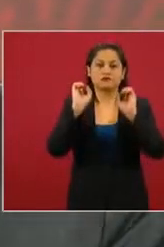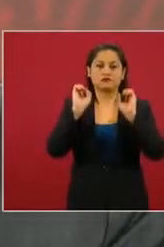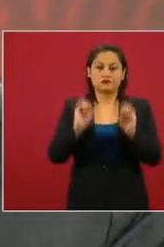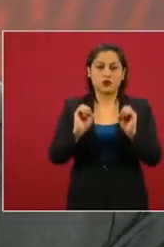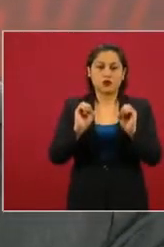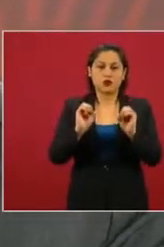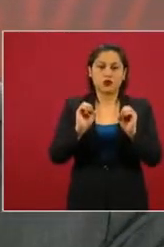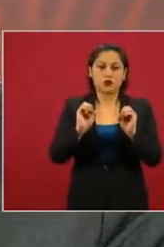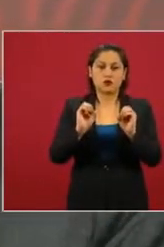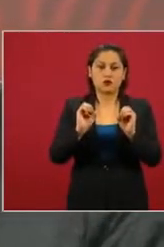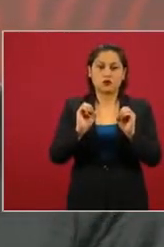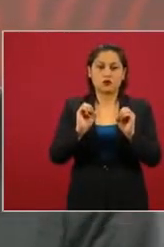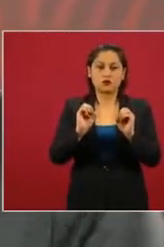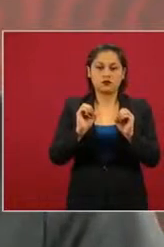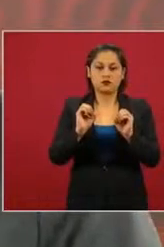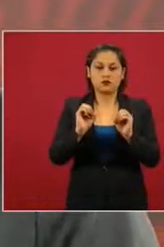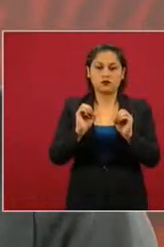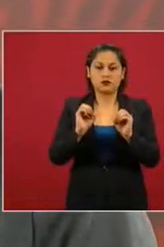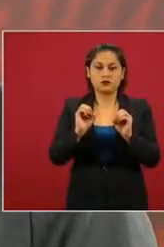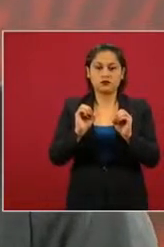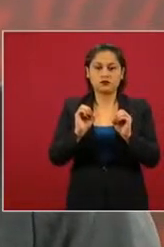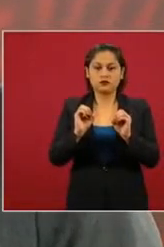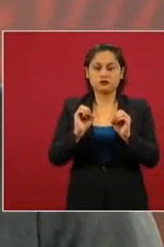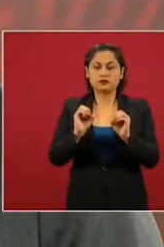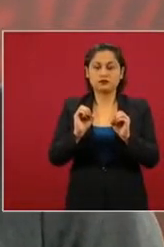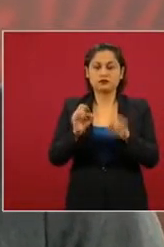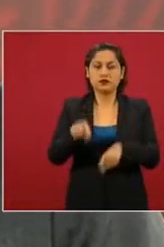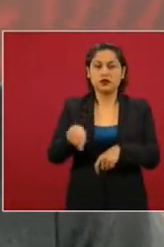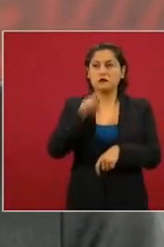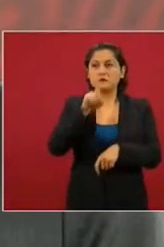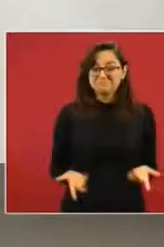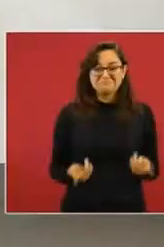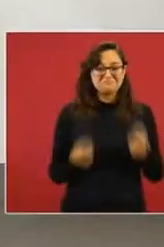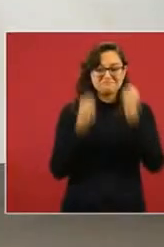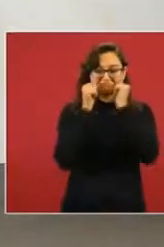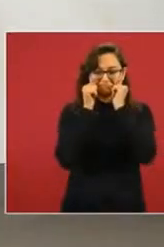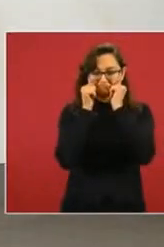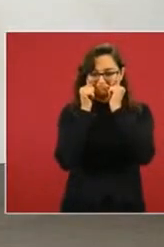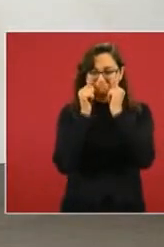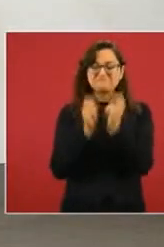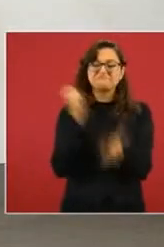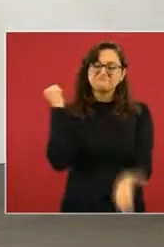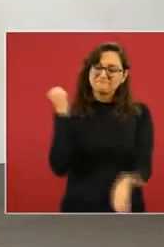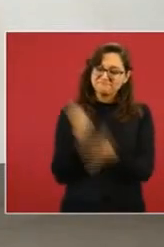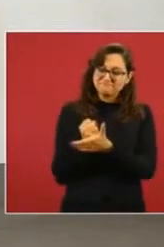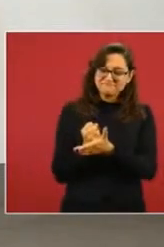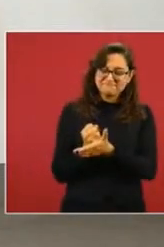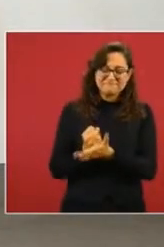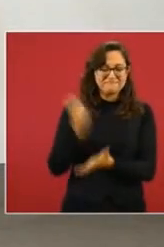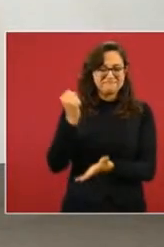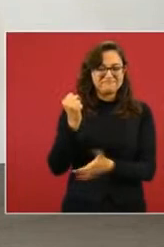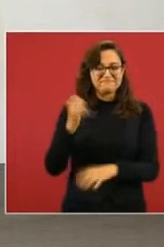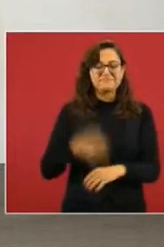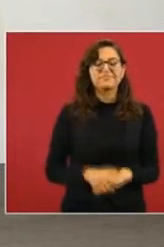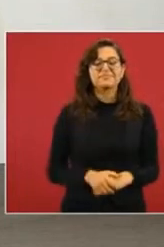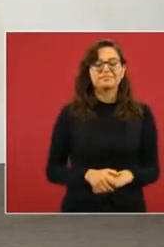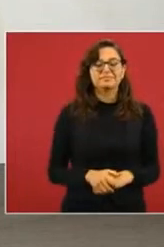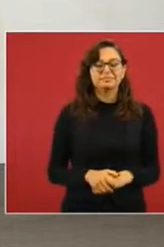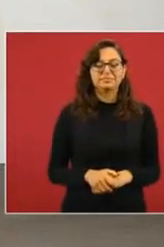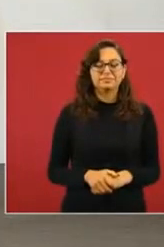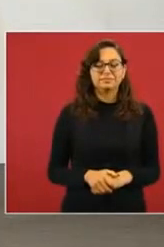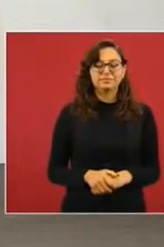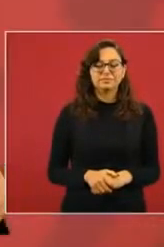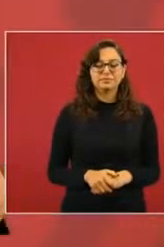periodo del gobierno de López Obrador. La oposición no entiende. Simple y sencillamente, Hoy leo un artículo de Riva